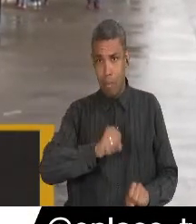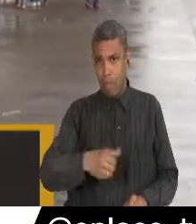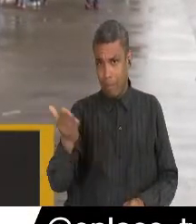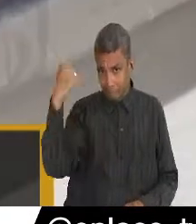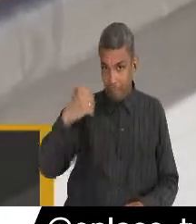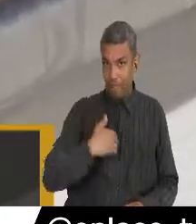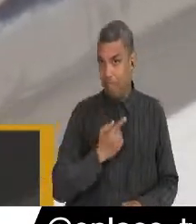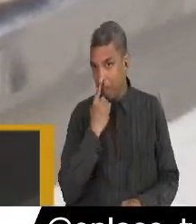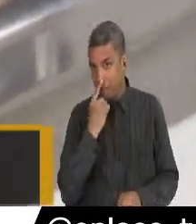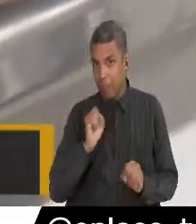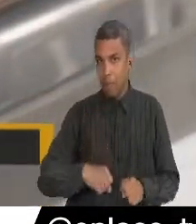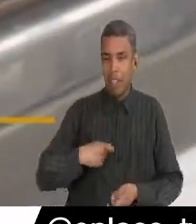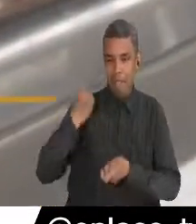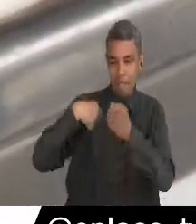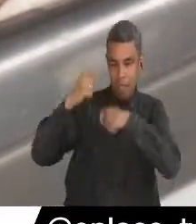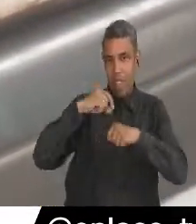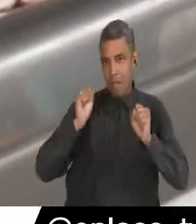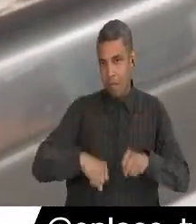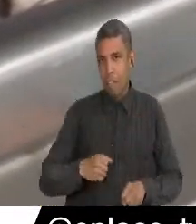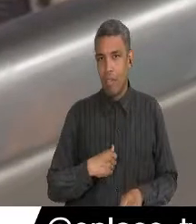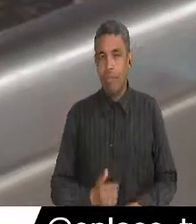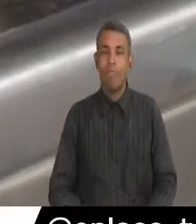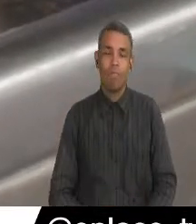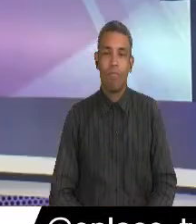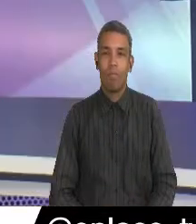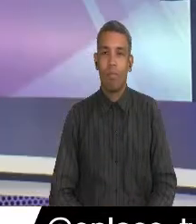los barranqueños como ha sido tradicional en esta temporada.